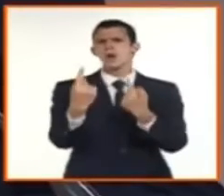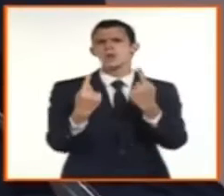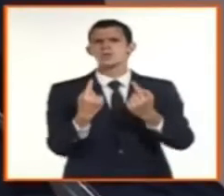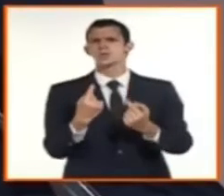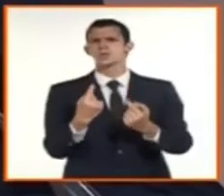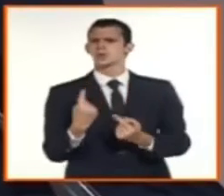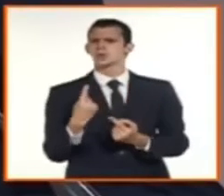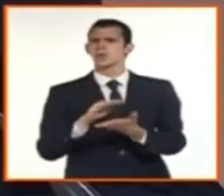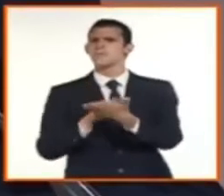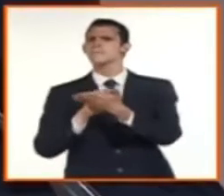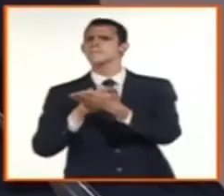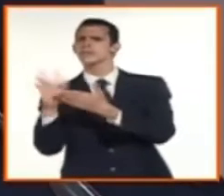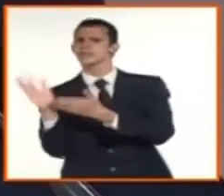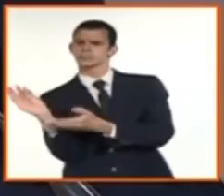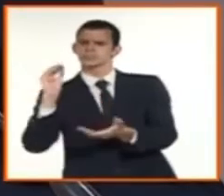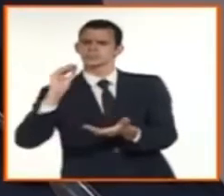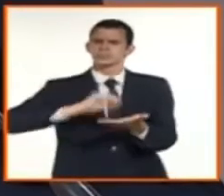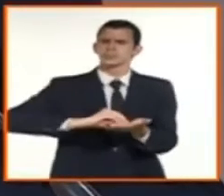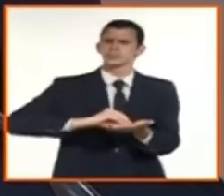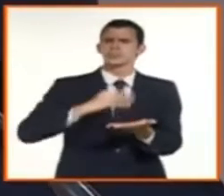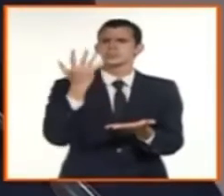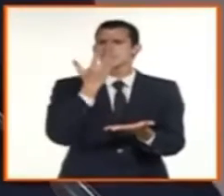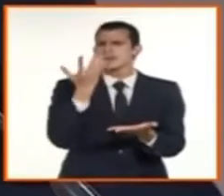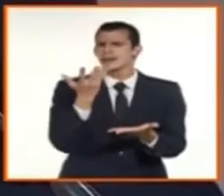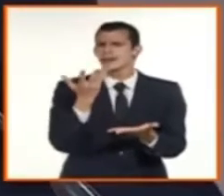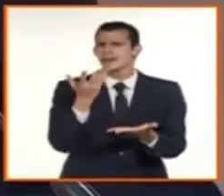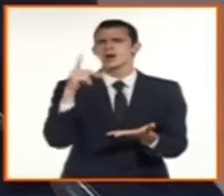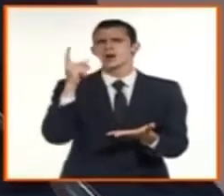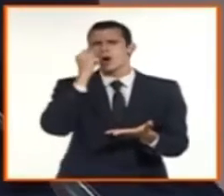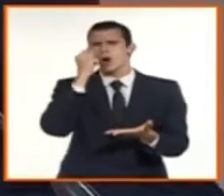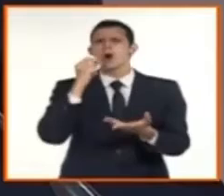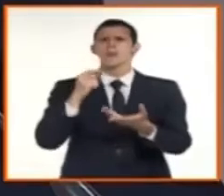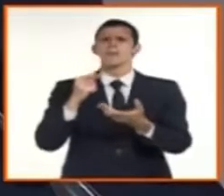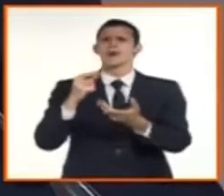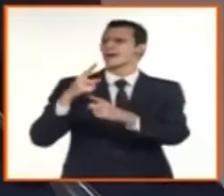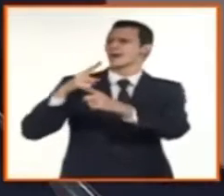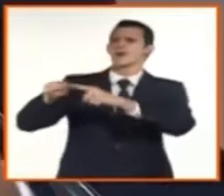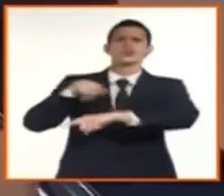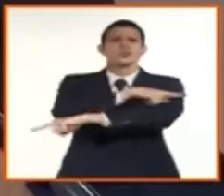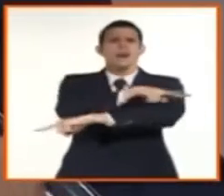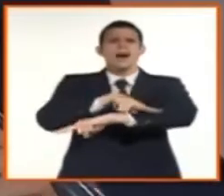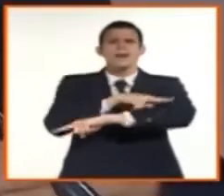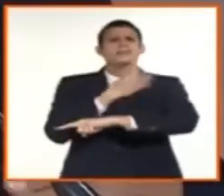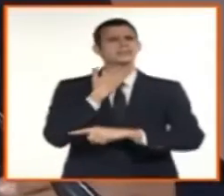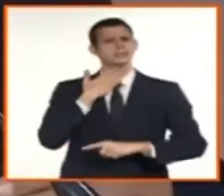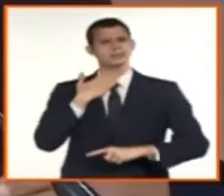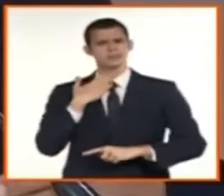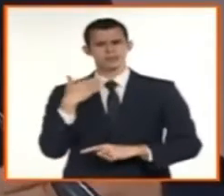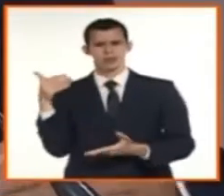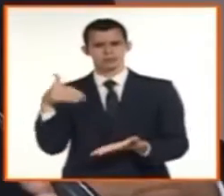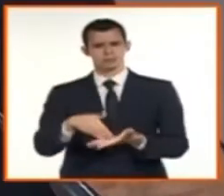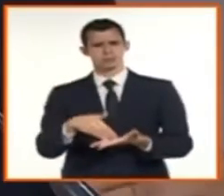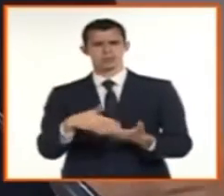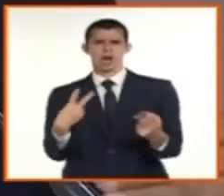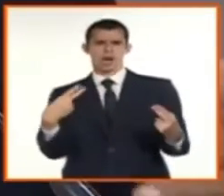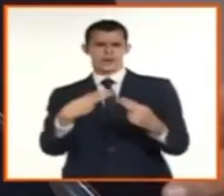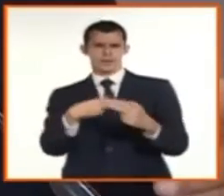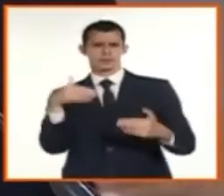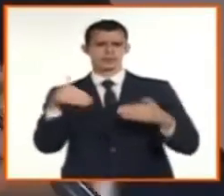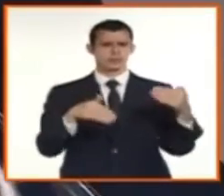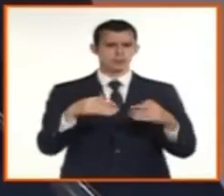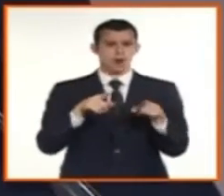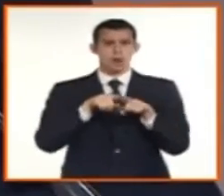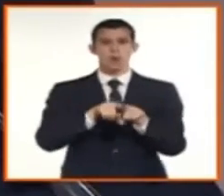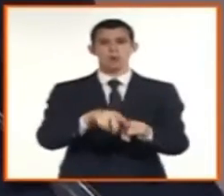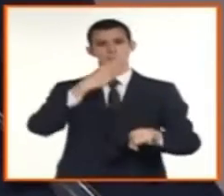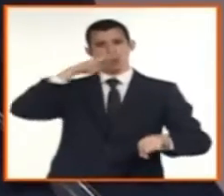que otro jugador que ha estado en otras ligas y ha venido a jugar actúa de igual manera también han tenido la oportunidad de representar